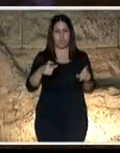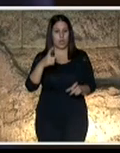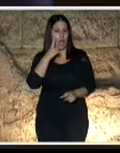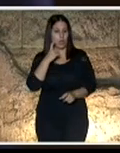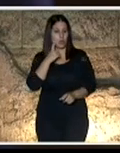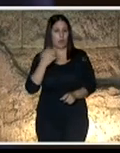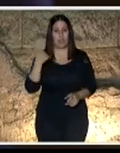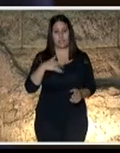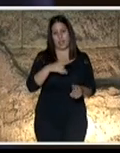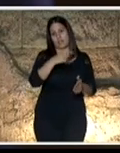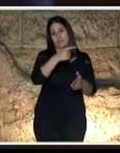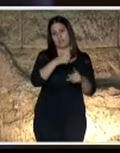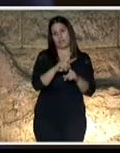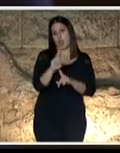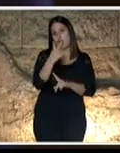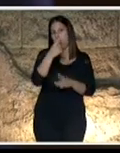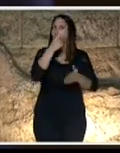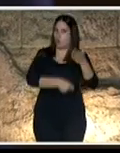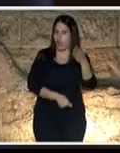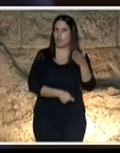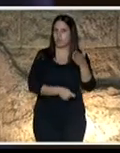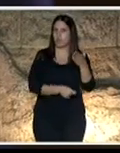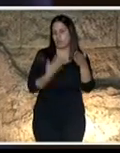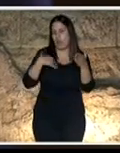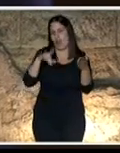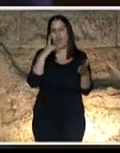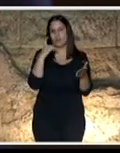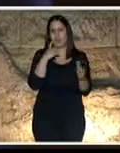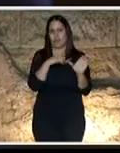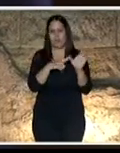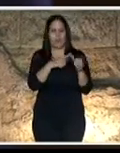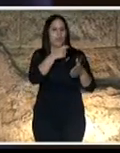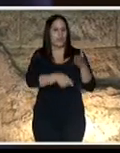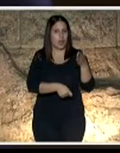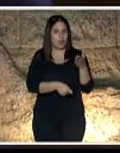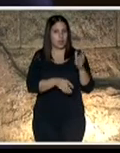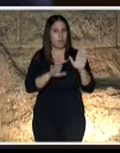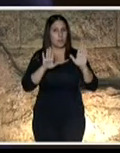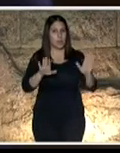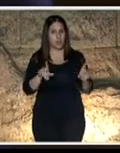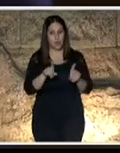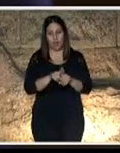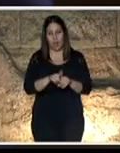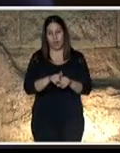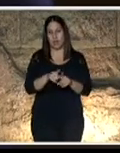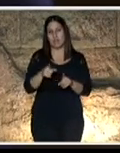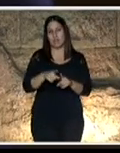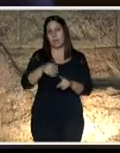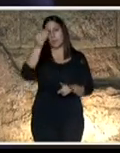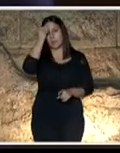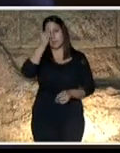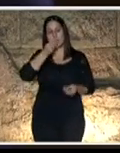dos términos, especialmente el segundo, dura, tienen, pero no necesitan memoria